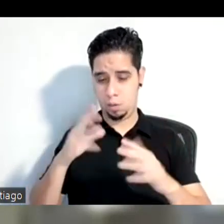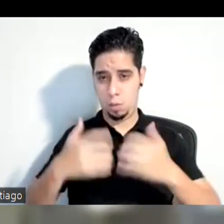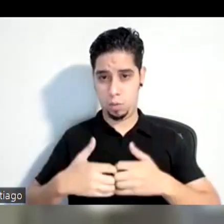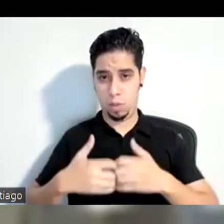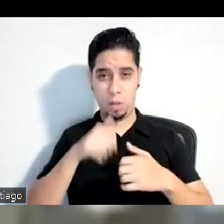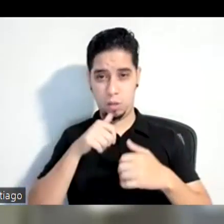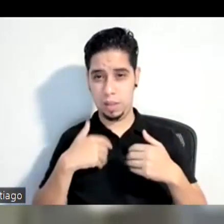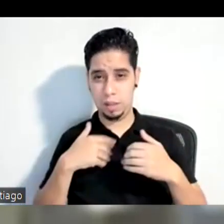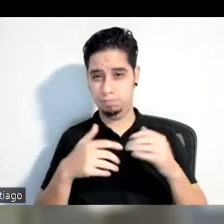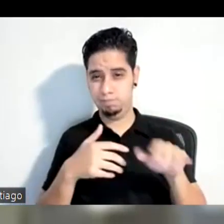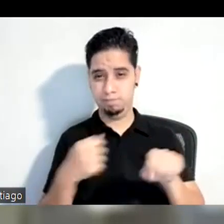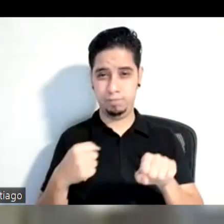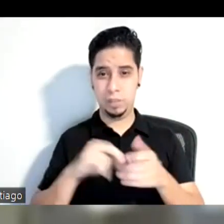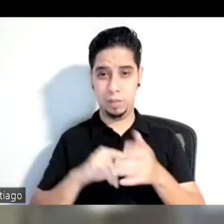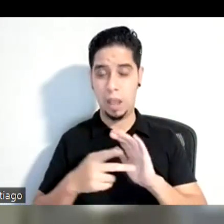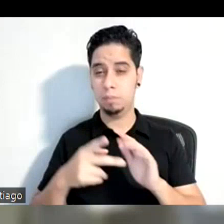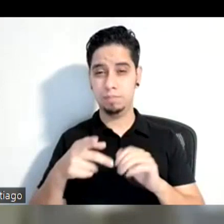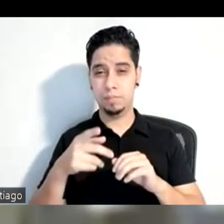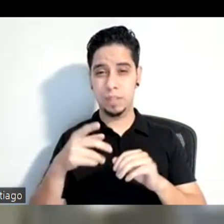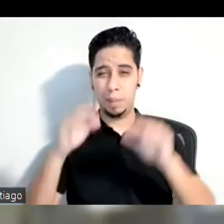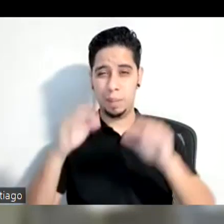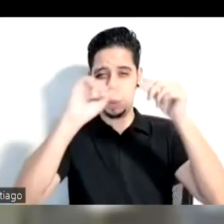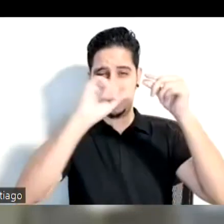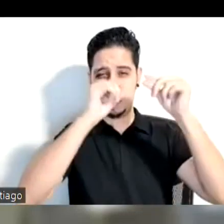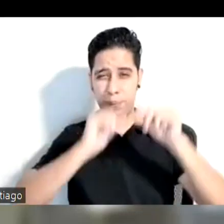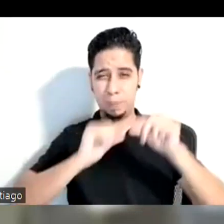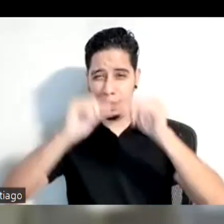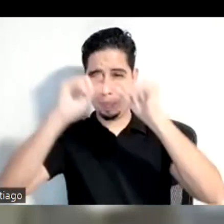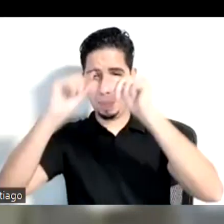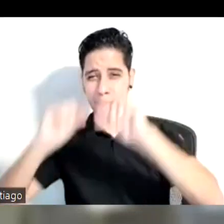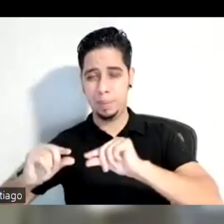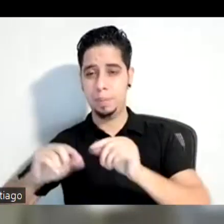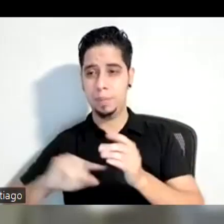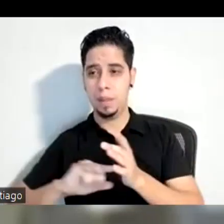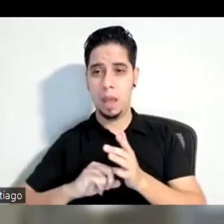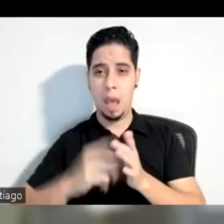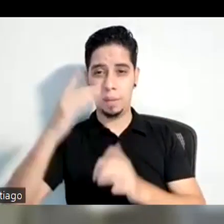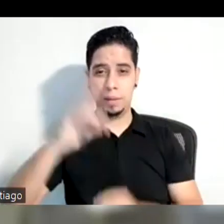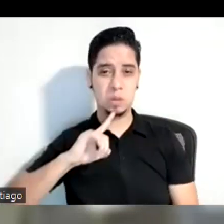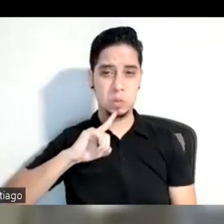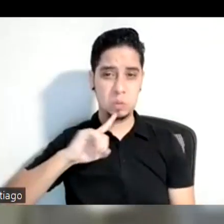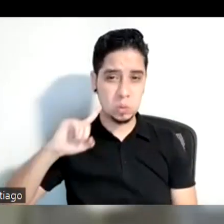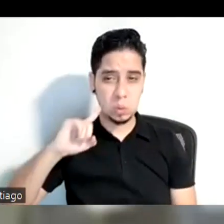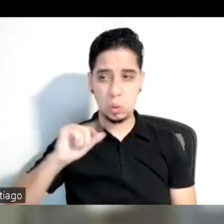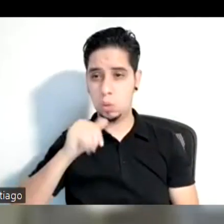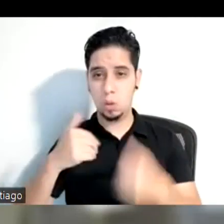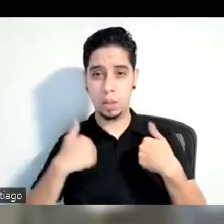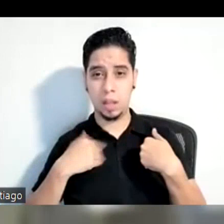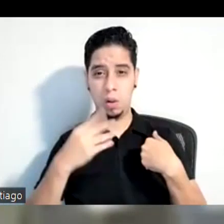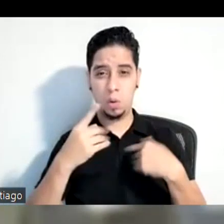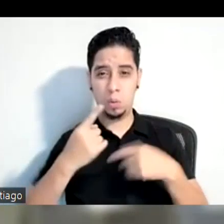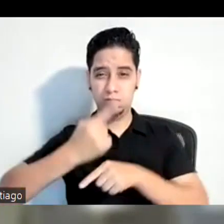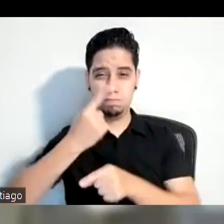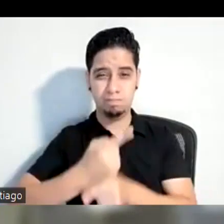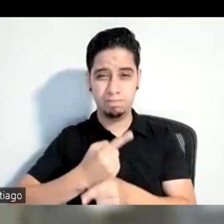pixelaba, había cuadritos, había sombras, a veces los solos no tenían suficiente iluminación. En